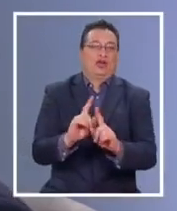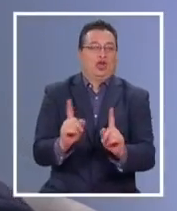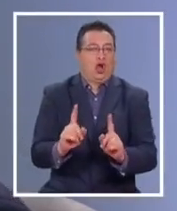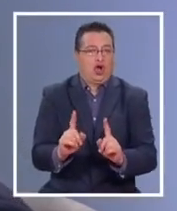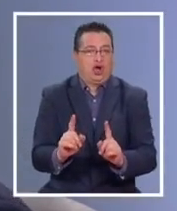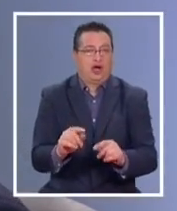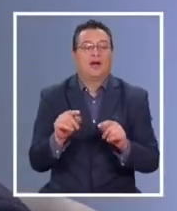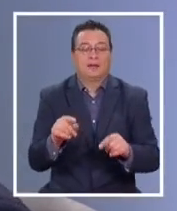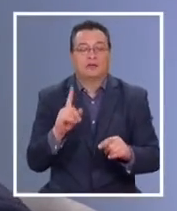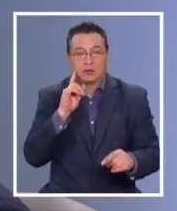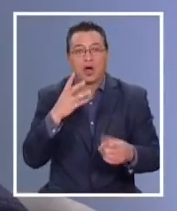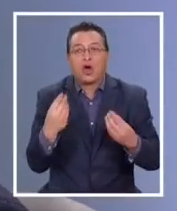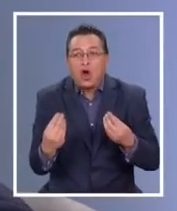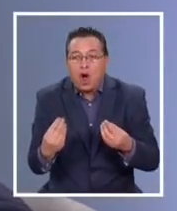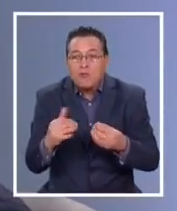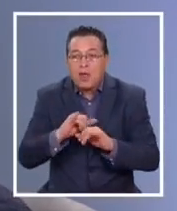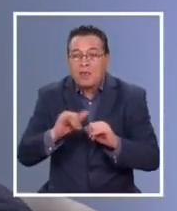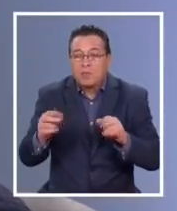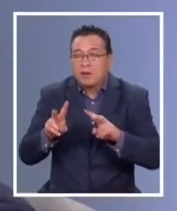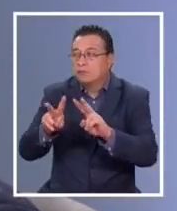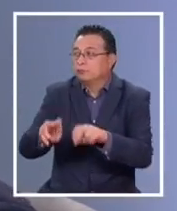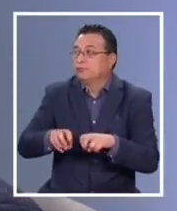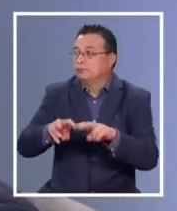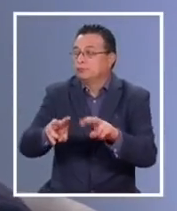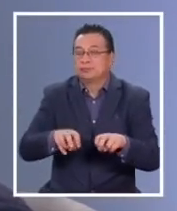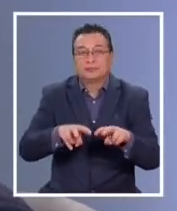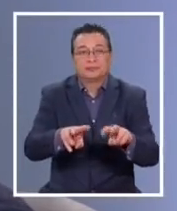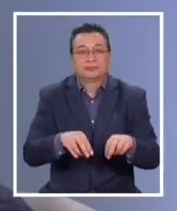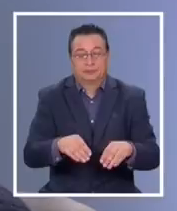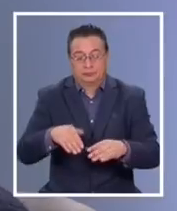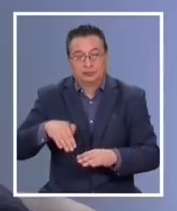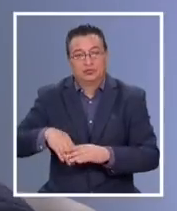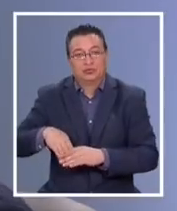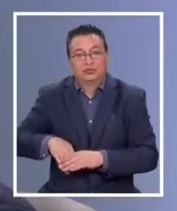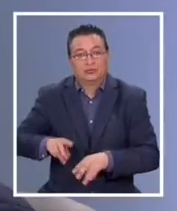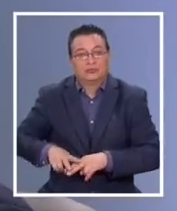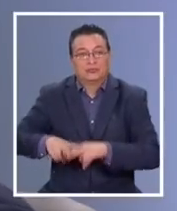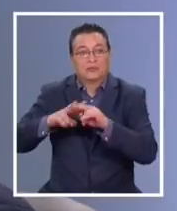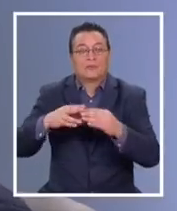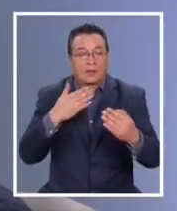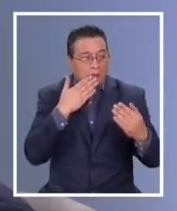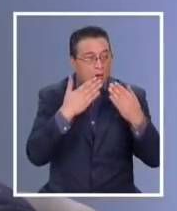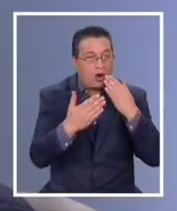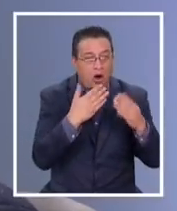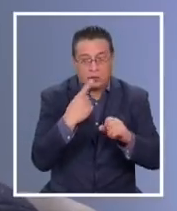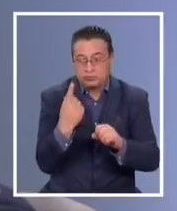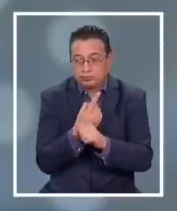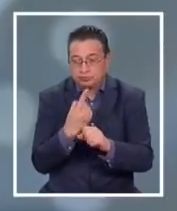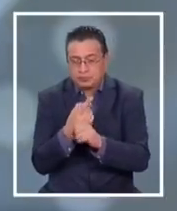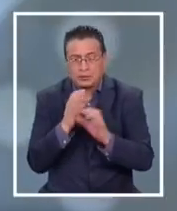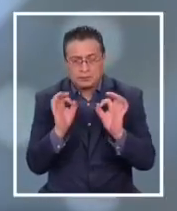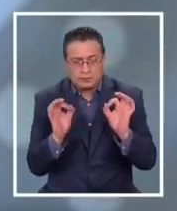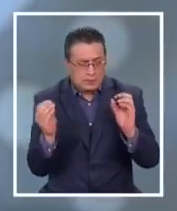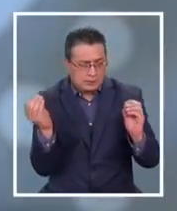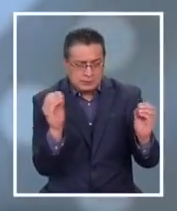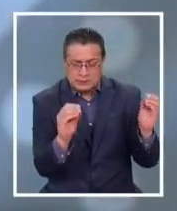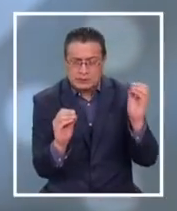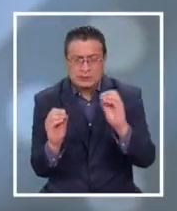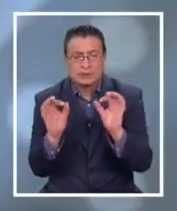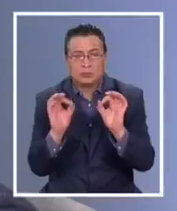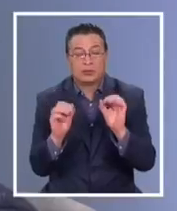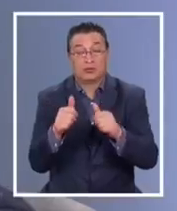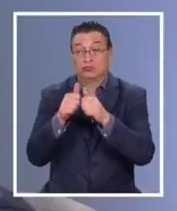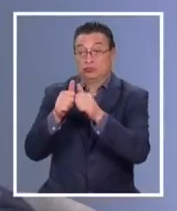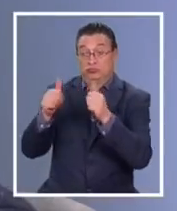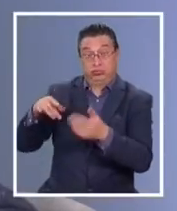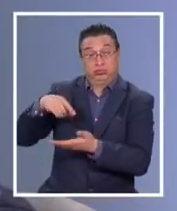nosotros generamos la recaudación posterior, que es una conversación además muy bien diseñada, no solamente por el